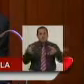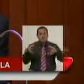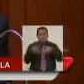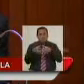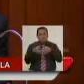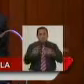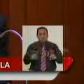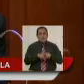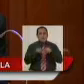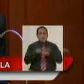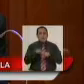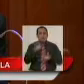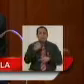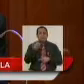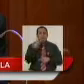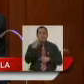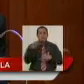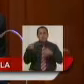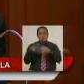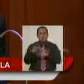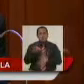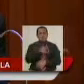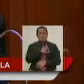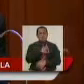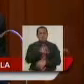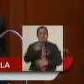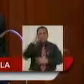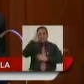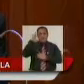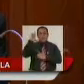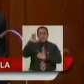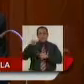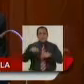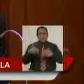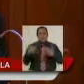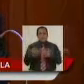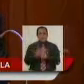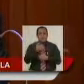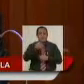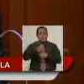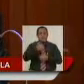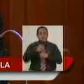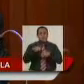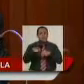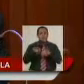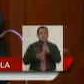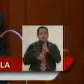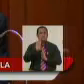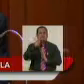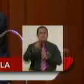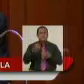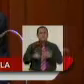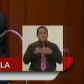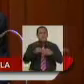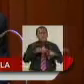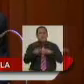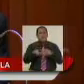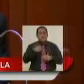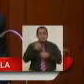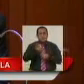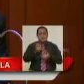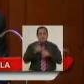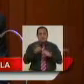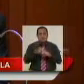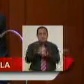Pilotaje para los 3 institutos armados. Esta nueva estrategia tiene éxito, pues realizamos operaciones